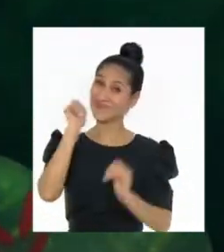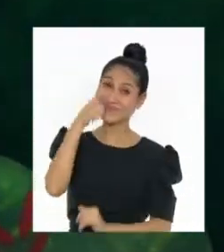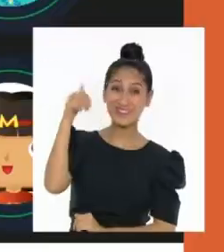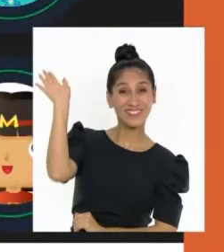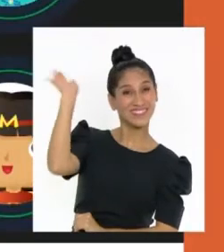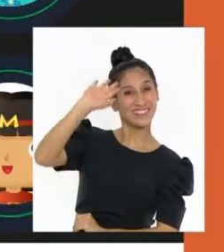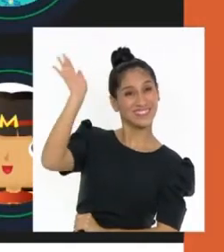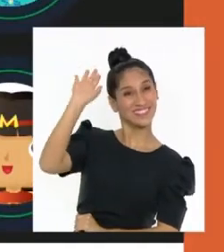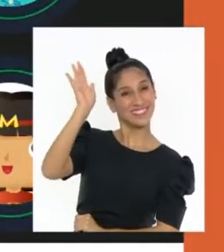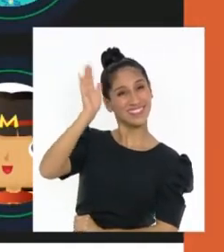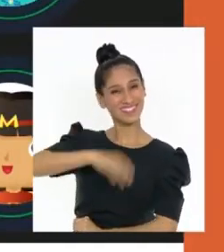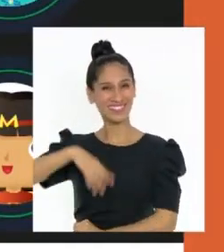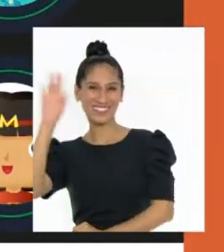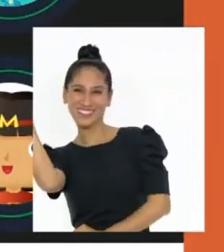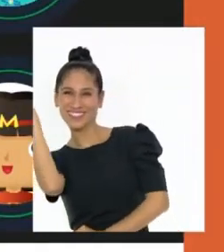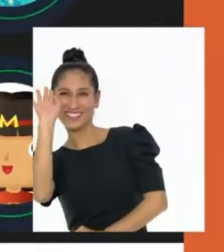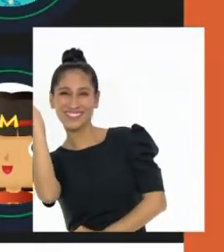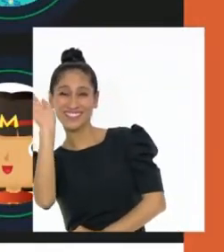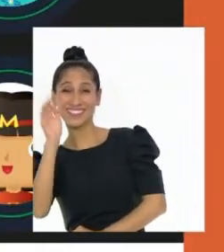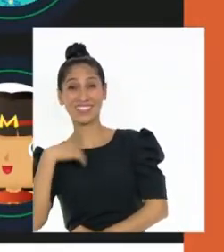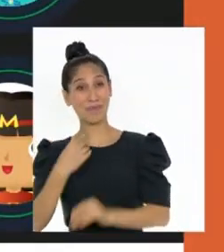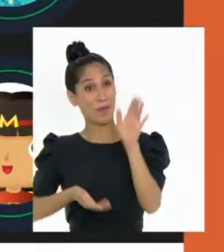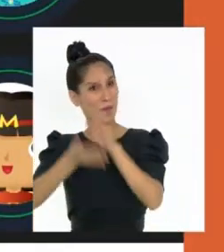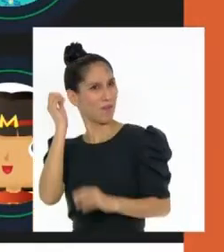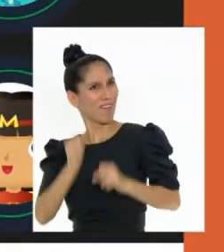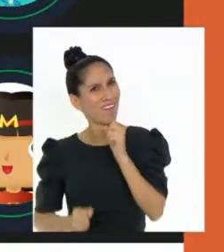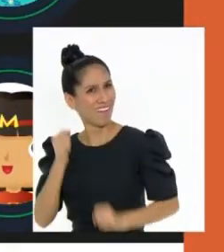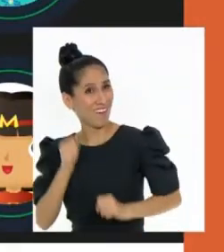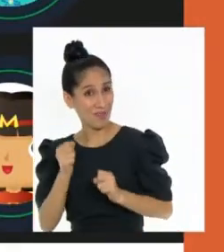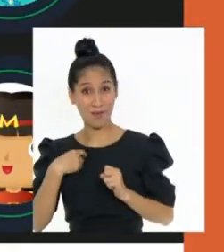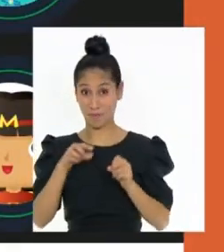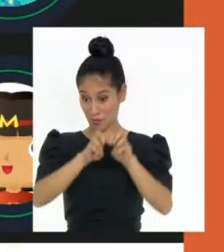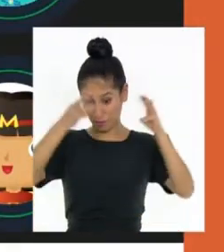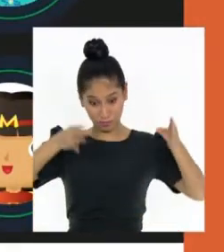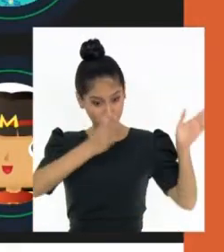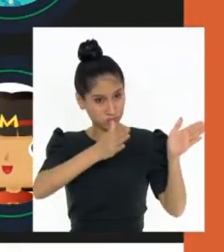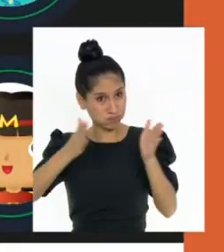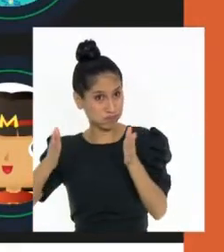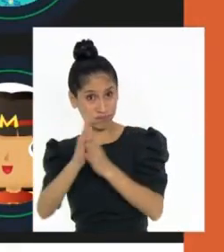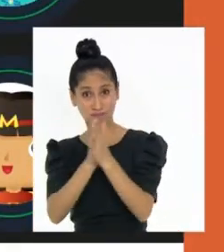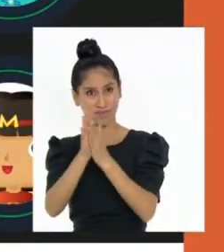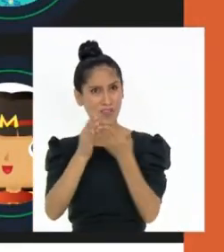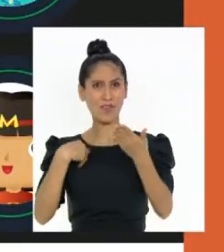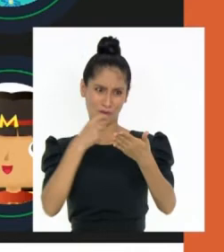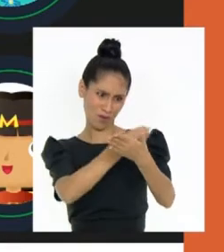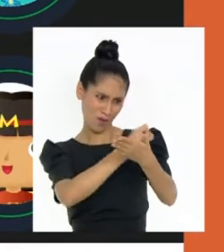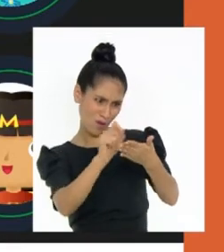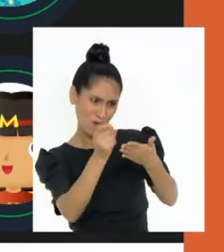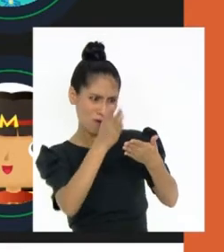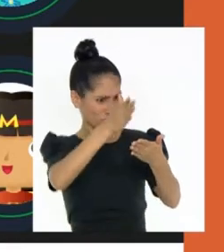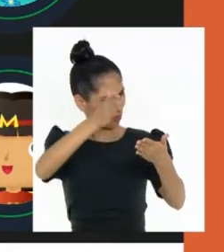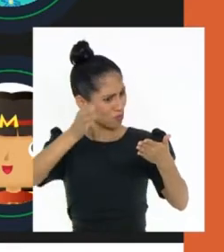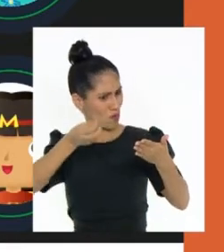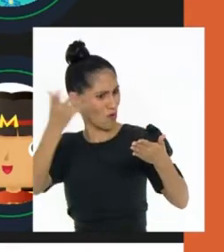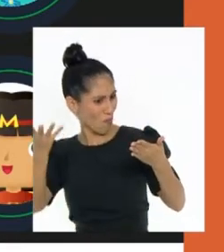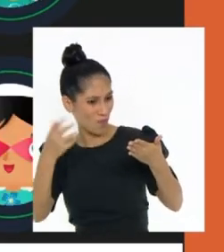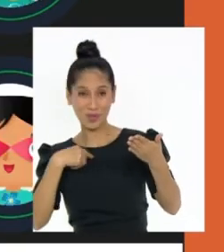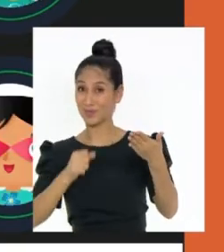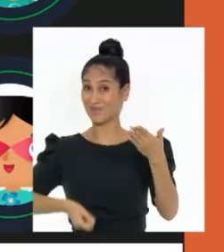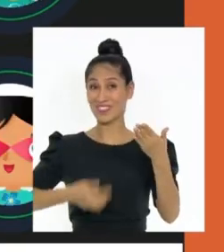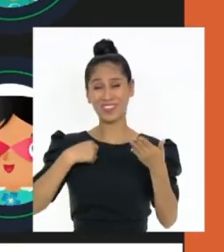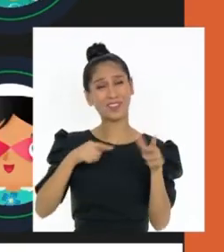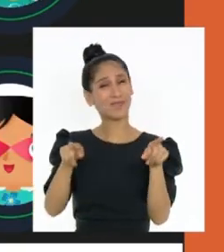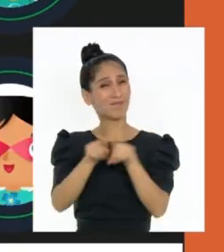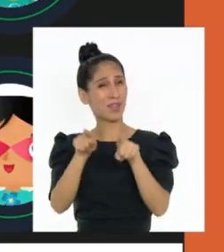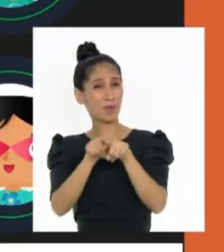mañana! ¡Chao! Me voy rapidito para ordenar mis apuntes sobre qué debo tener en cuenta para tomar decisiones. Y yo